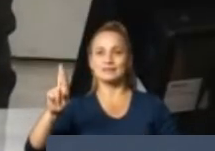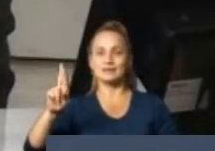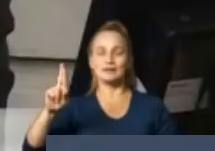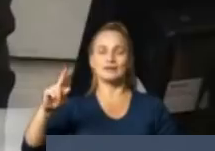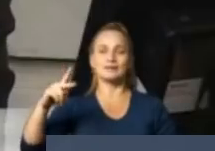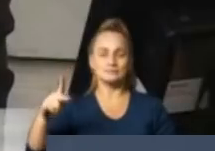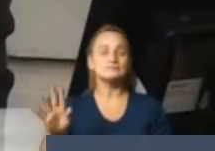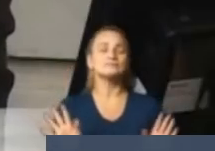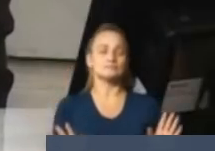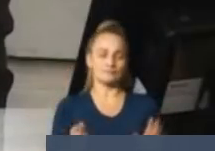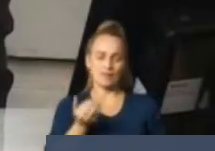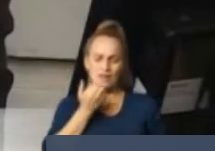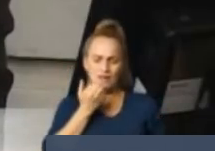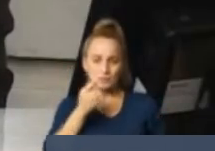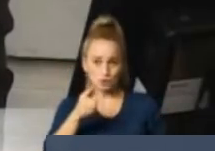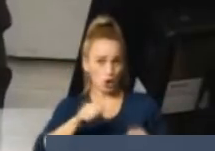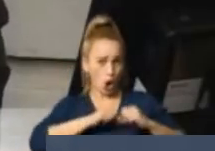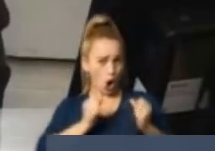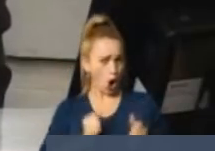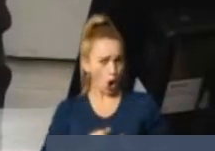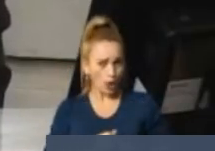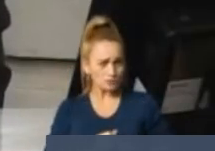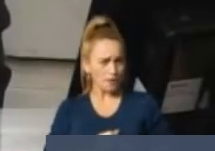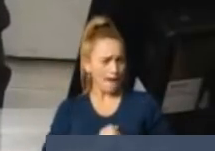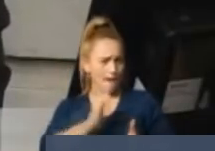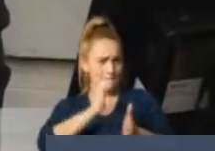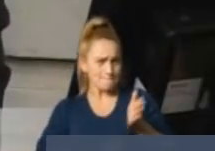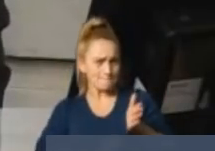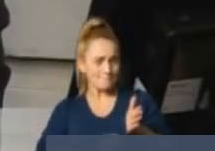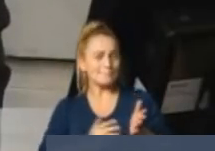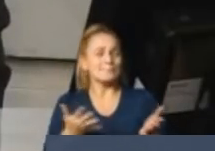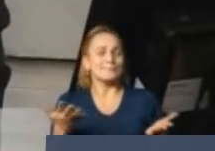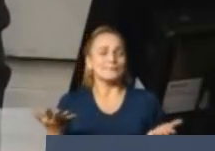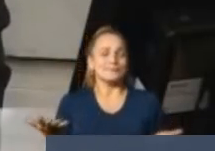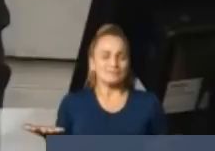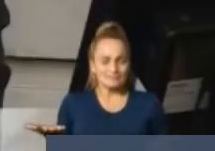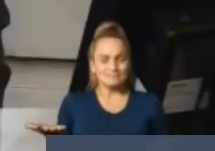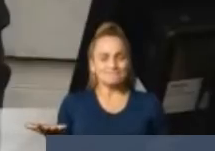Hay que ser muy sin corazón. Hay que tener